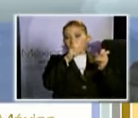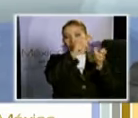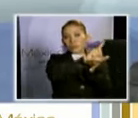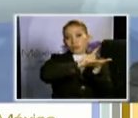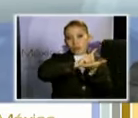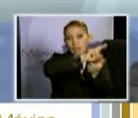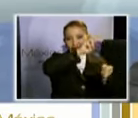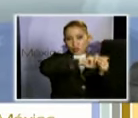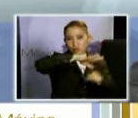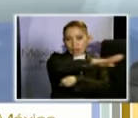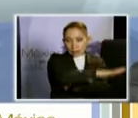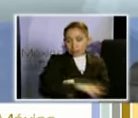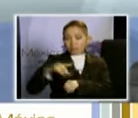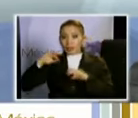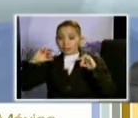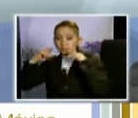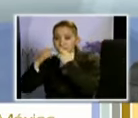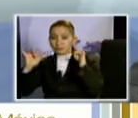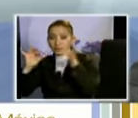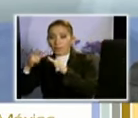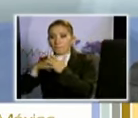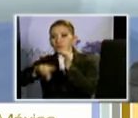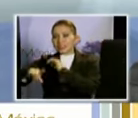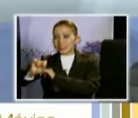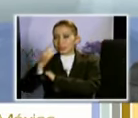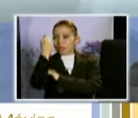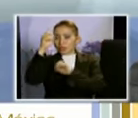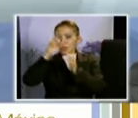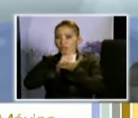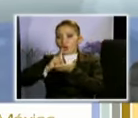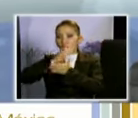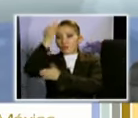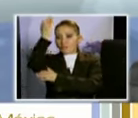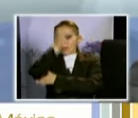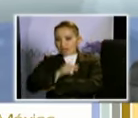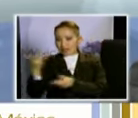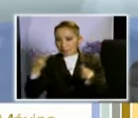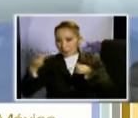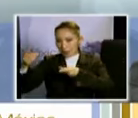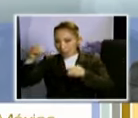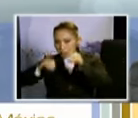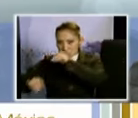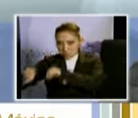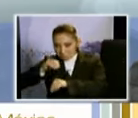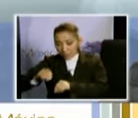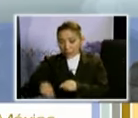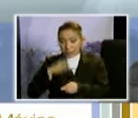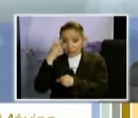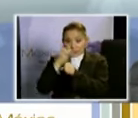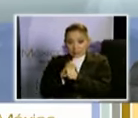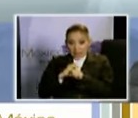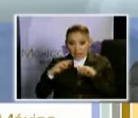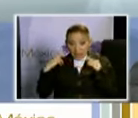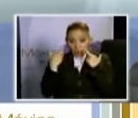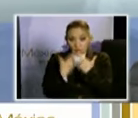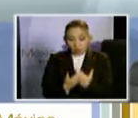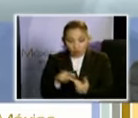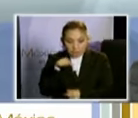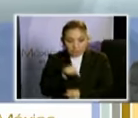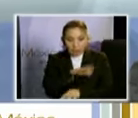drogas naturales y la convención de 1971 con drogas sintéticas. Después se llega a la tercera convención que pero